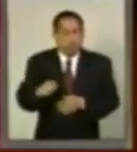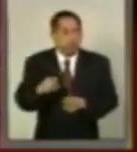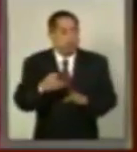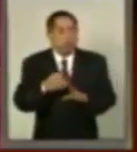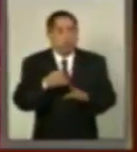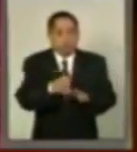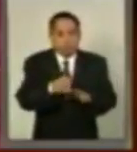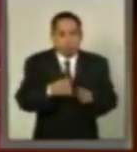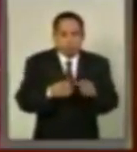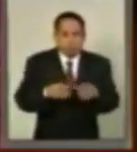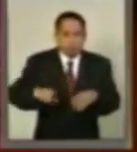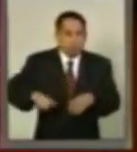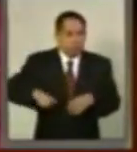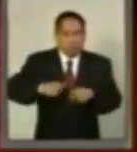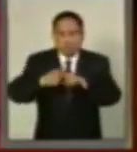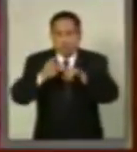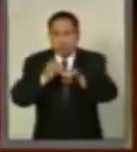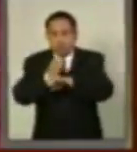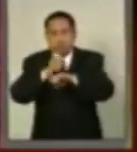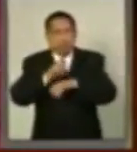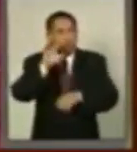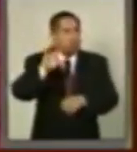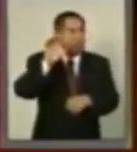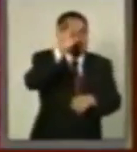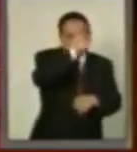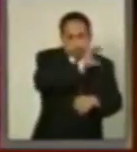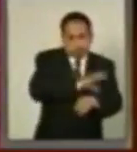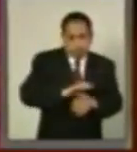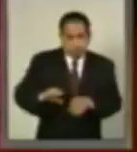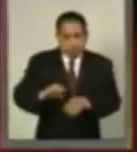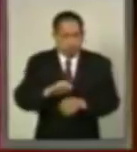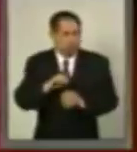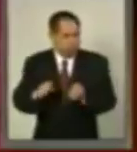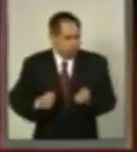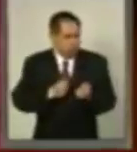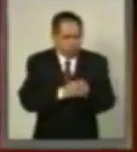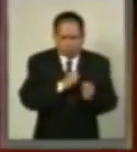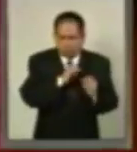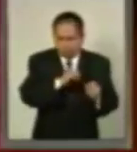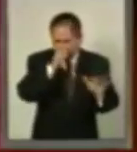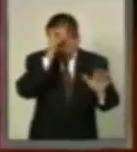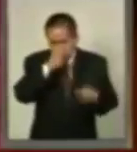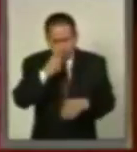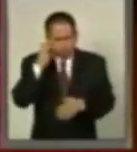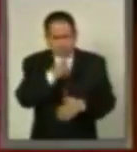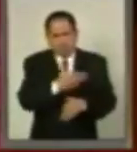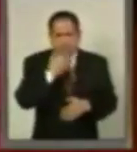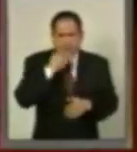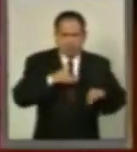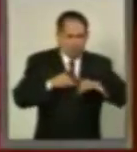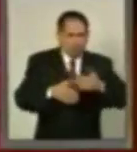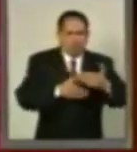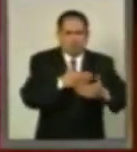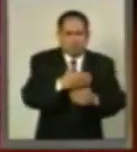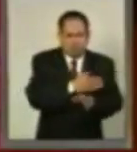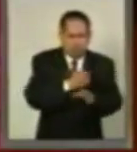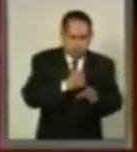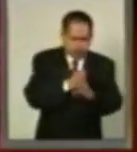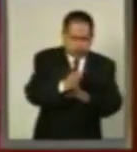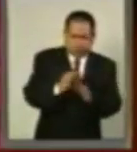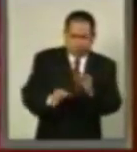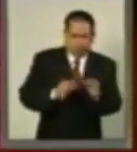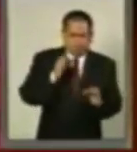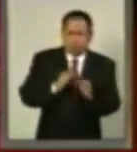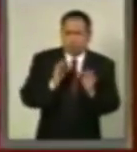gobiernos de las entidades han respaldado y aplaudido este tipo de acción que estamos realizando junto con